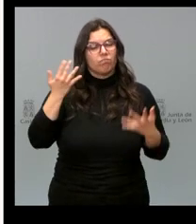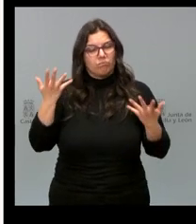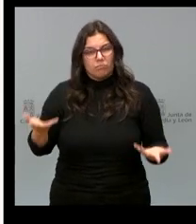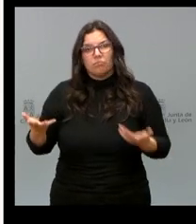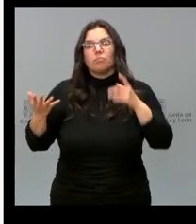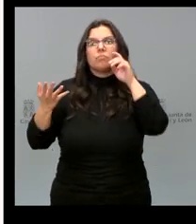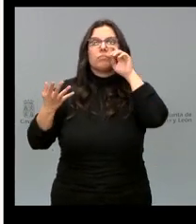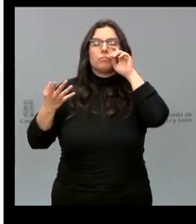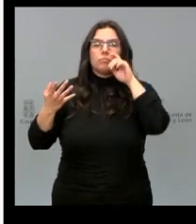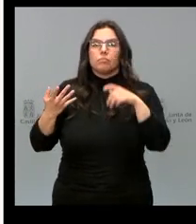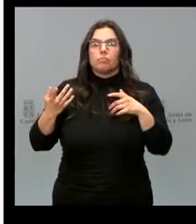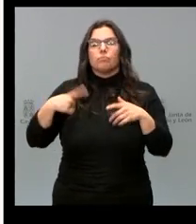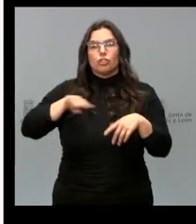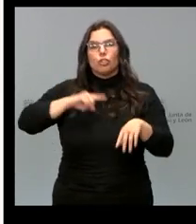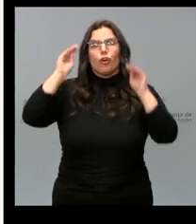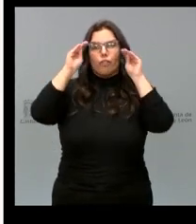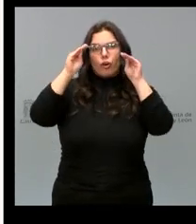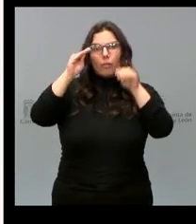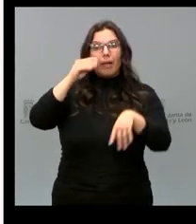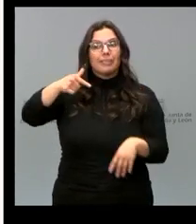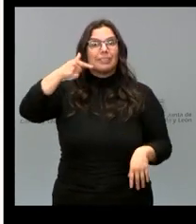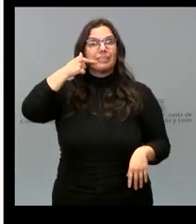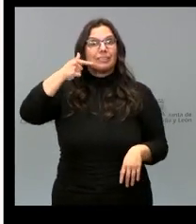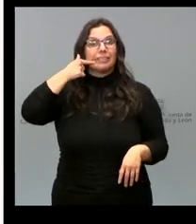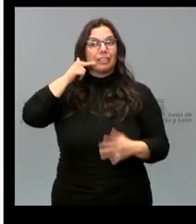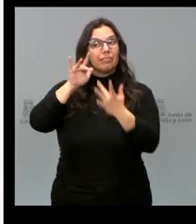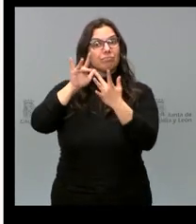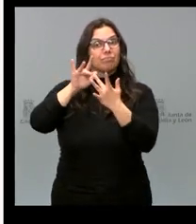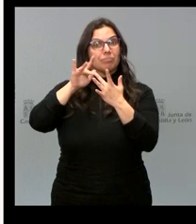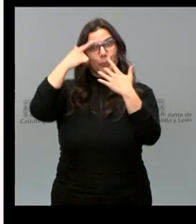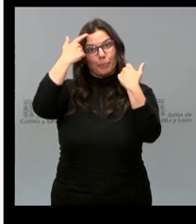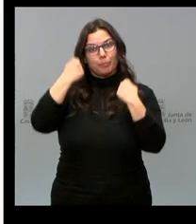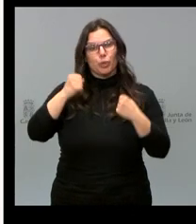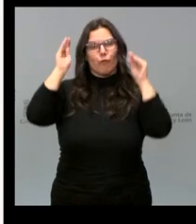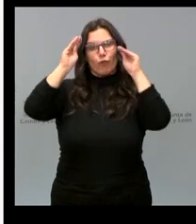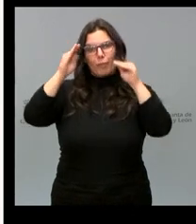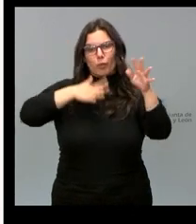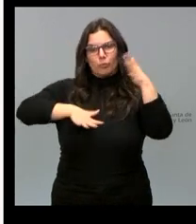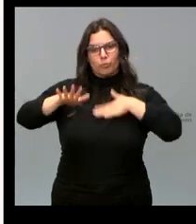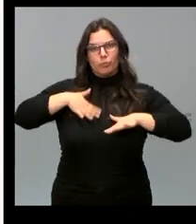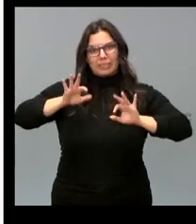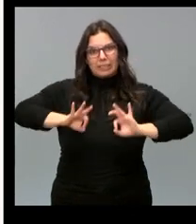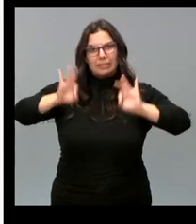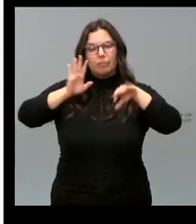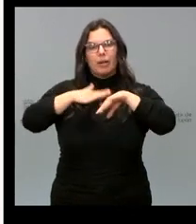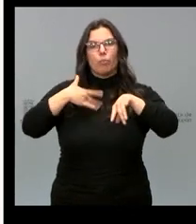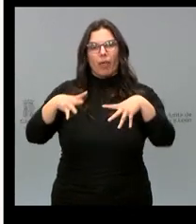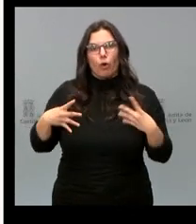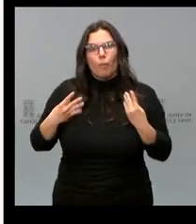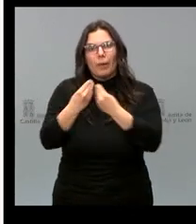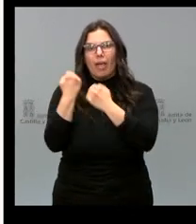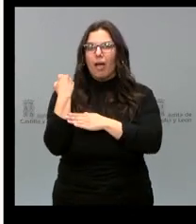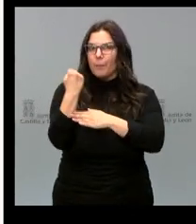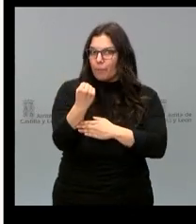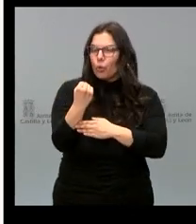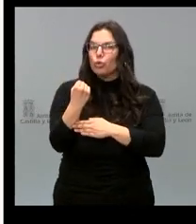vamos a formar a los teleoperadores especializados para poder acompañar, para poder dar apoyo